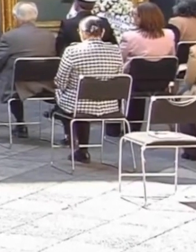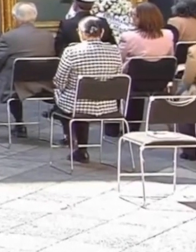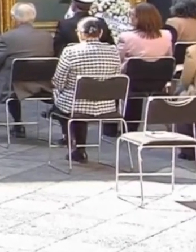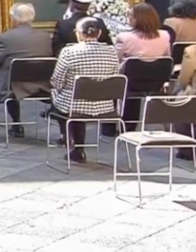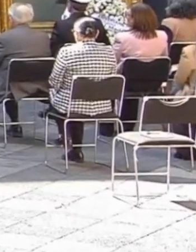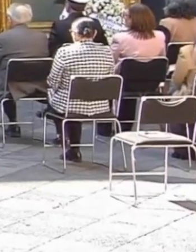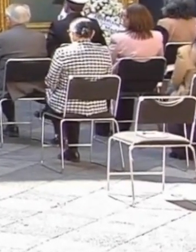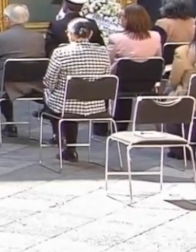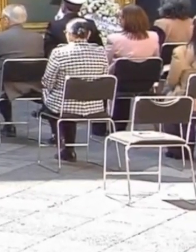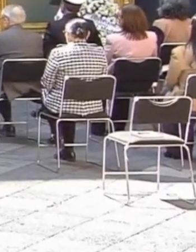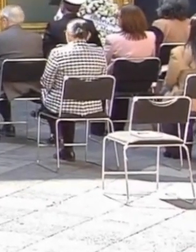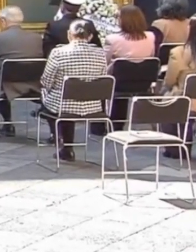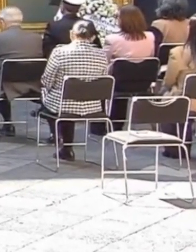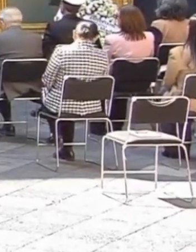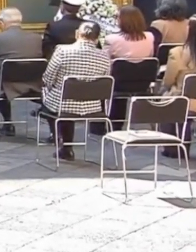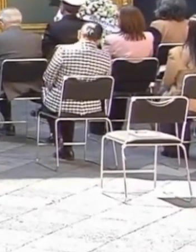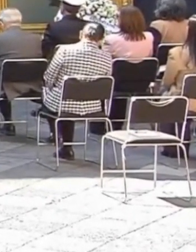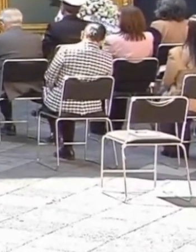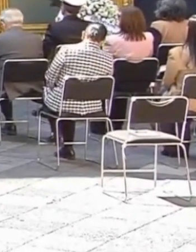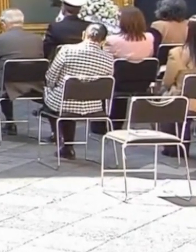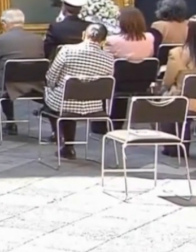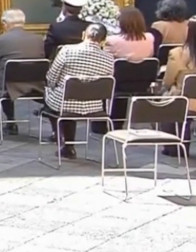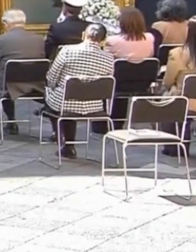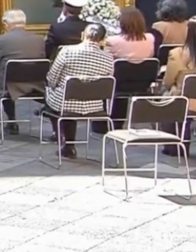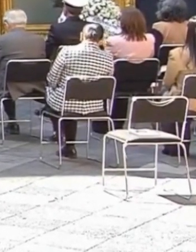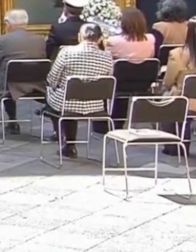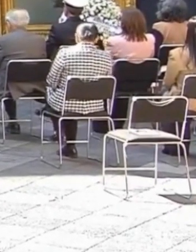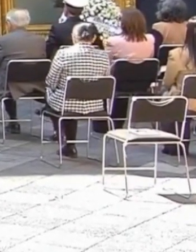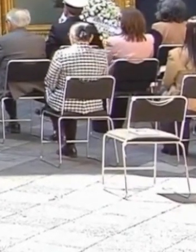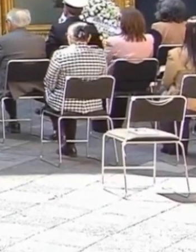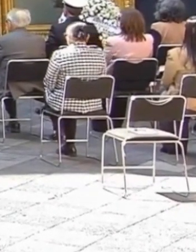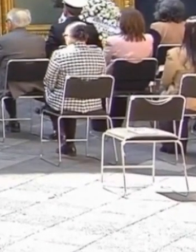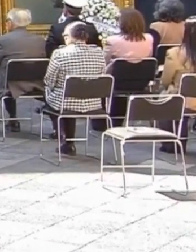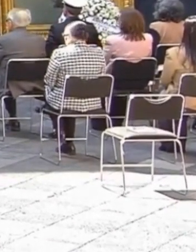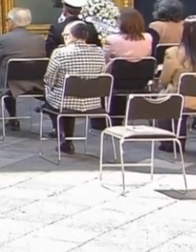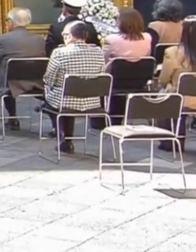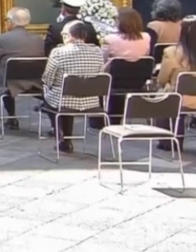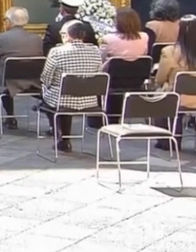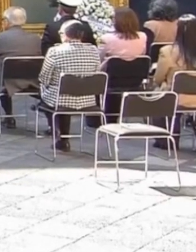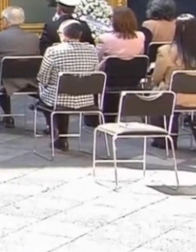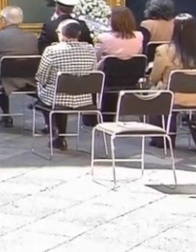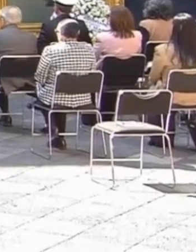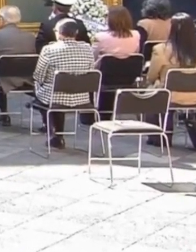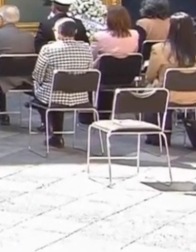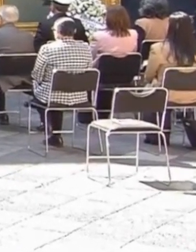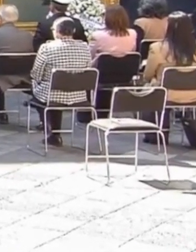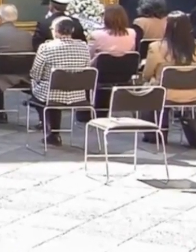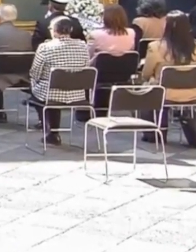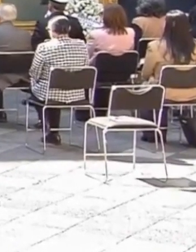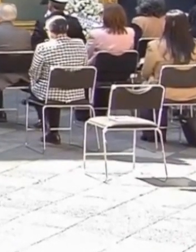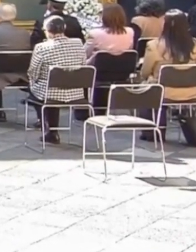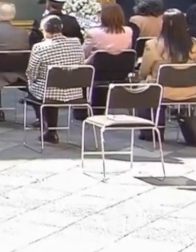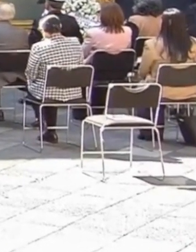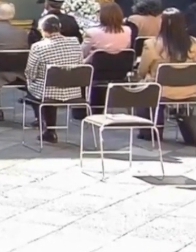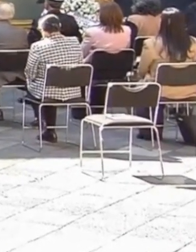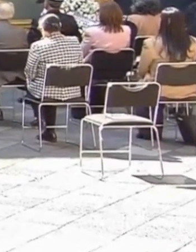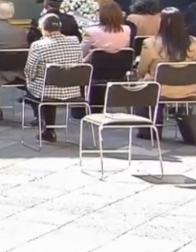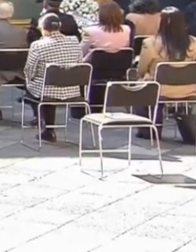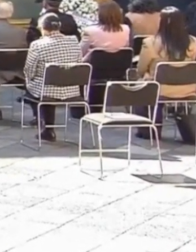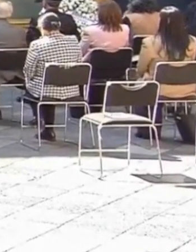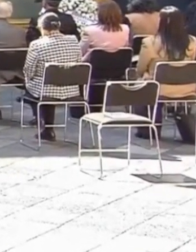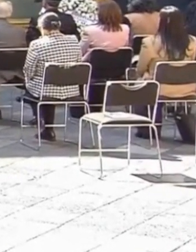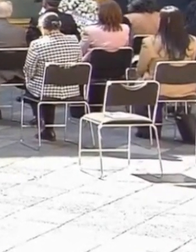hace uso de la palabra el director general del archivo general de la nación doctora Carlos Ruiz